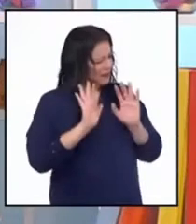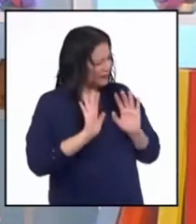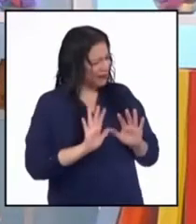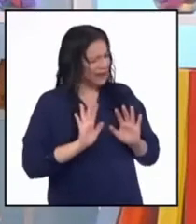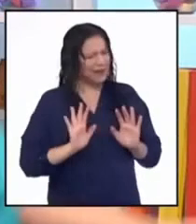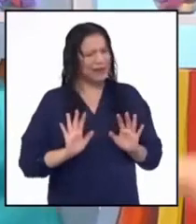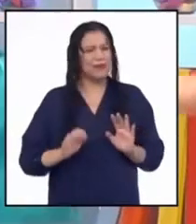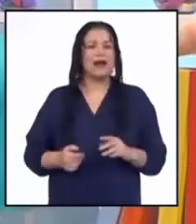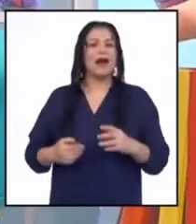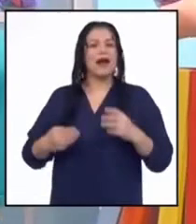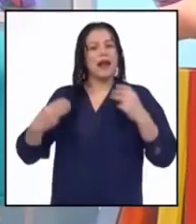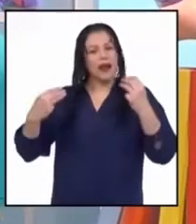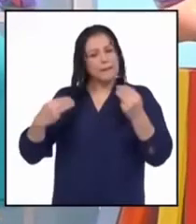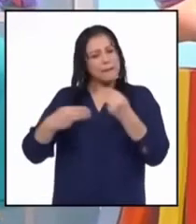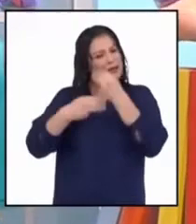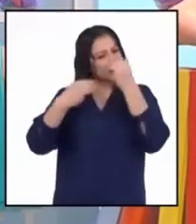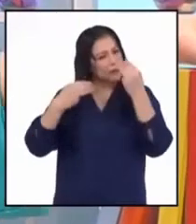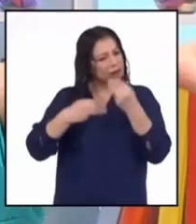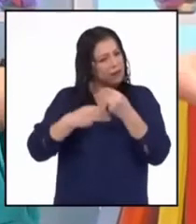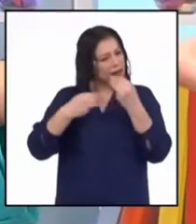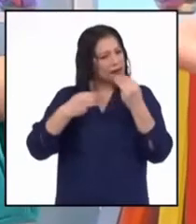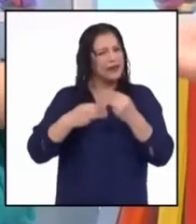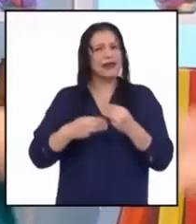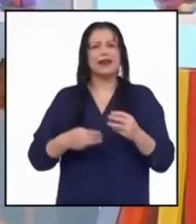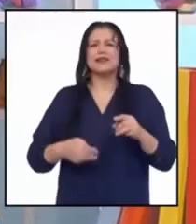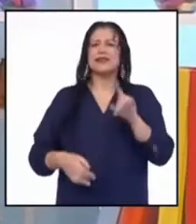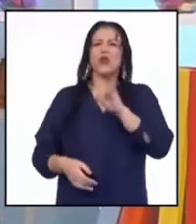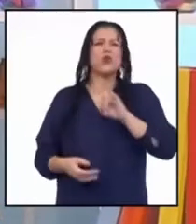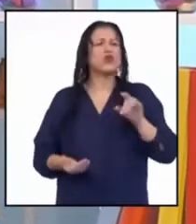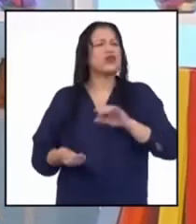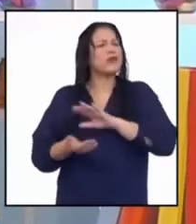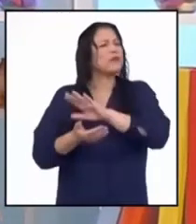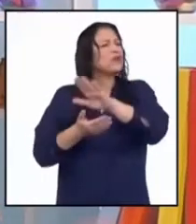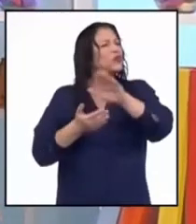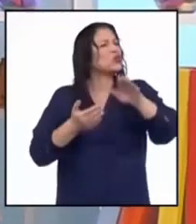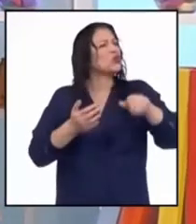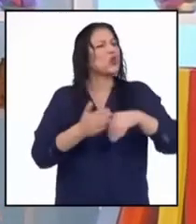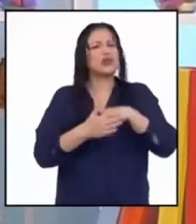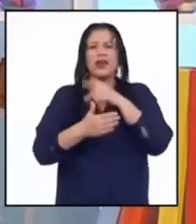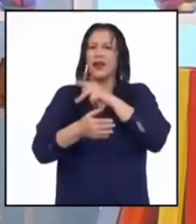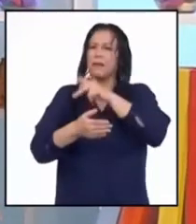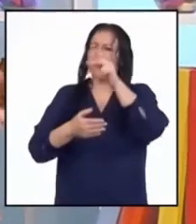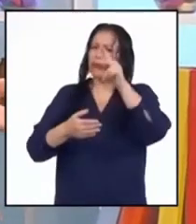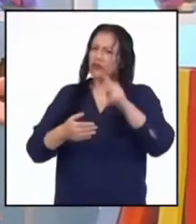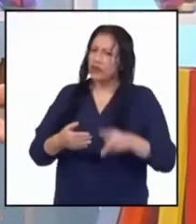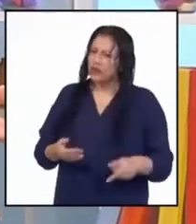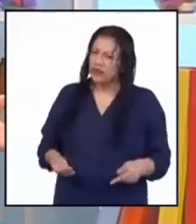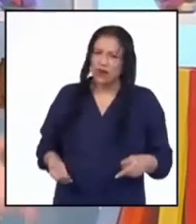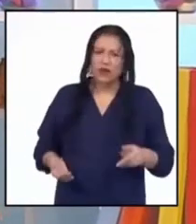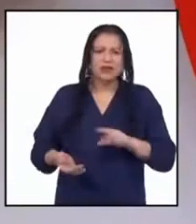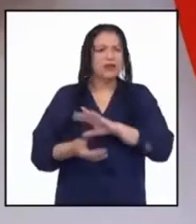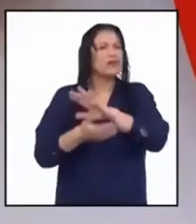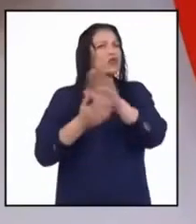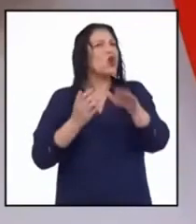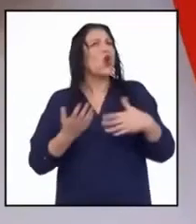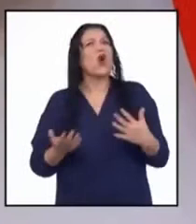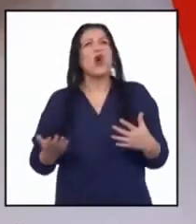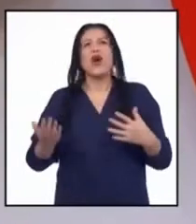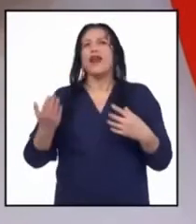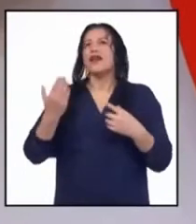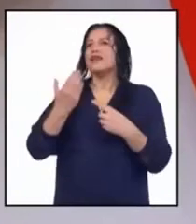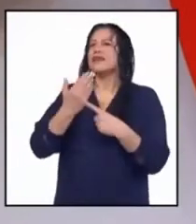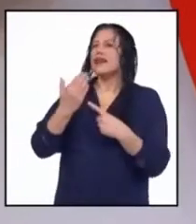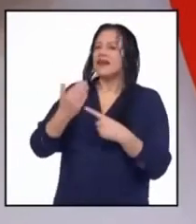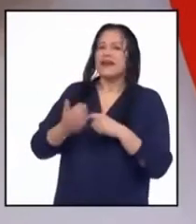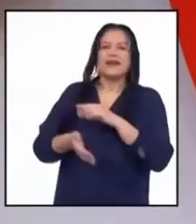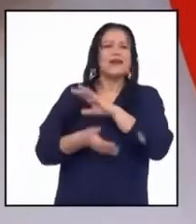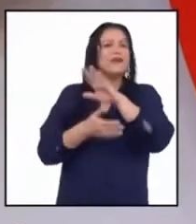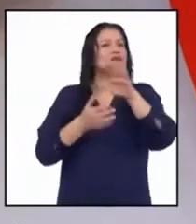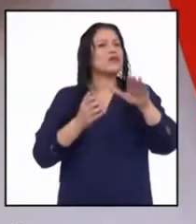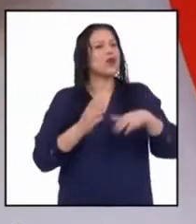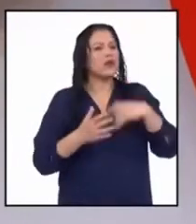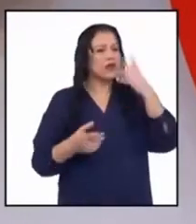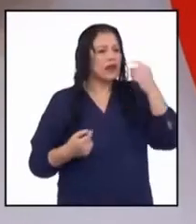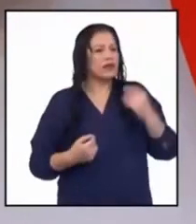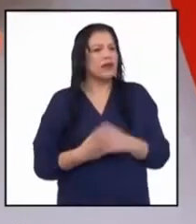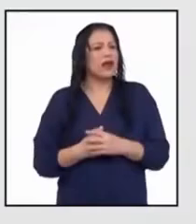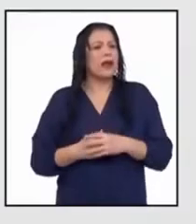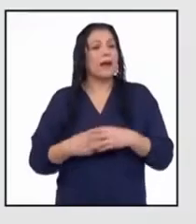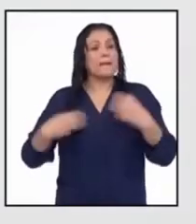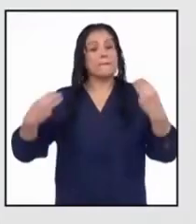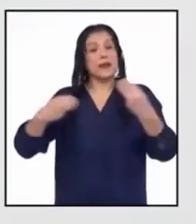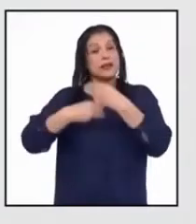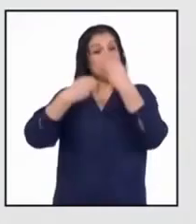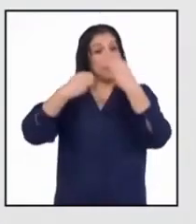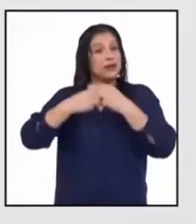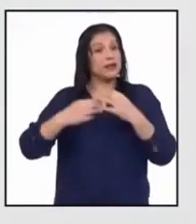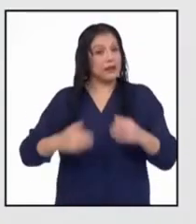Junior, las matemáticas están en todos lados, en todas las profesiones y en todos los oficios. Matemática Nishan Causa y